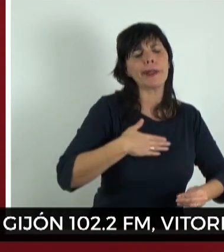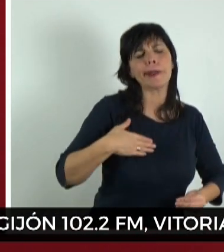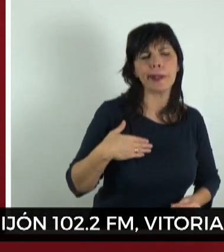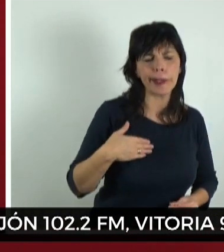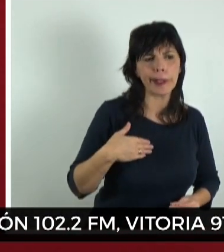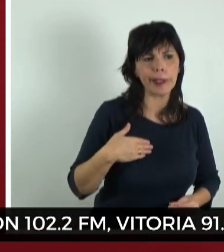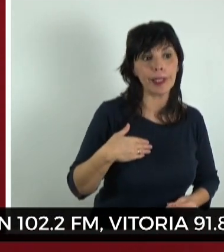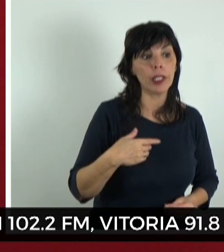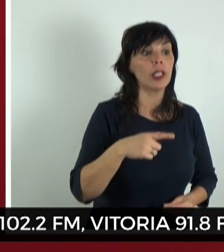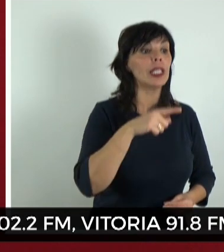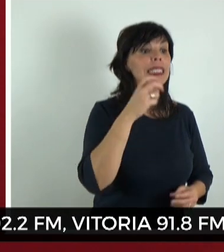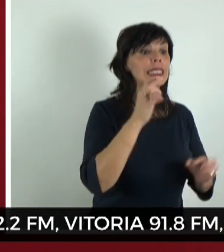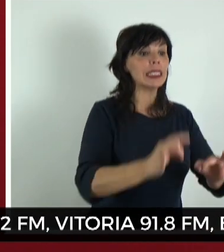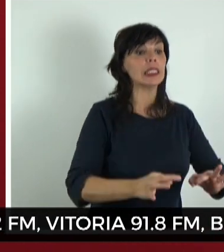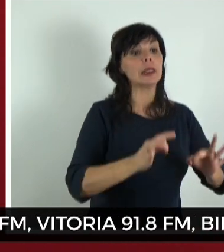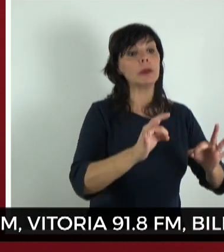requiere un nuevo nombre.